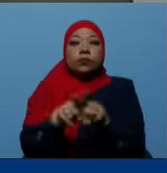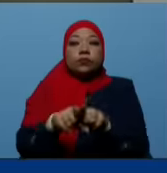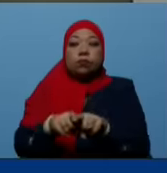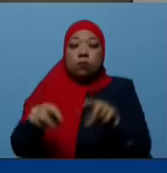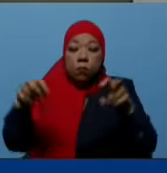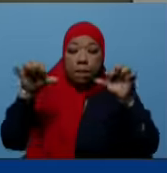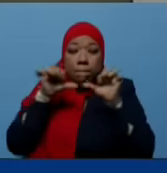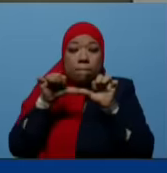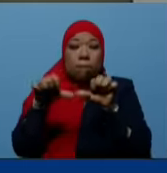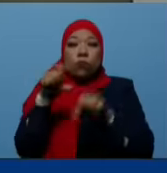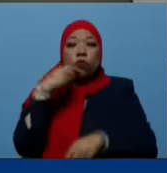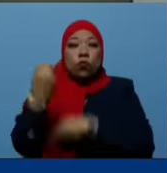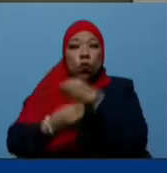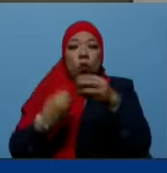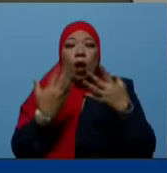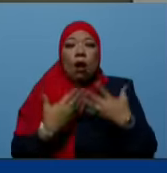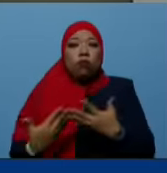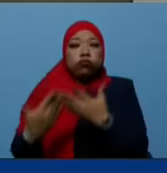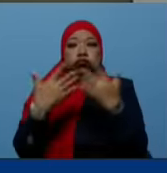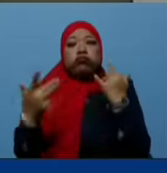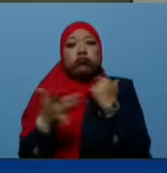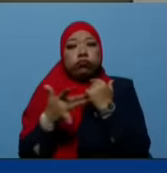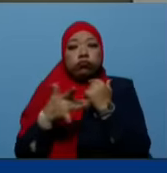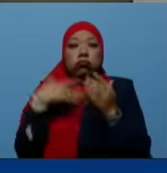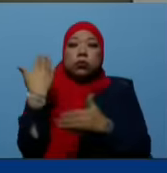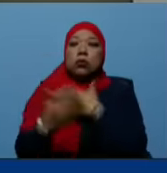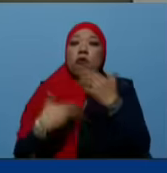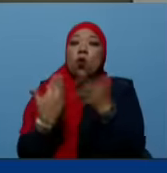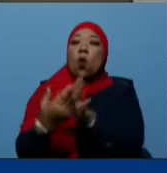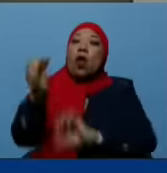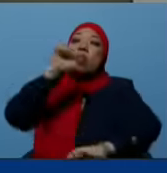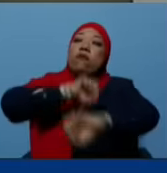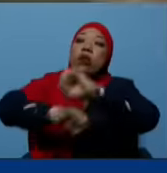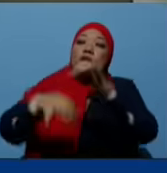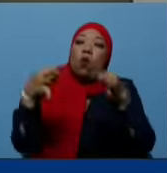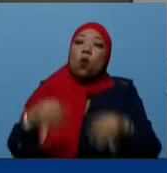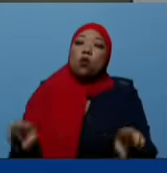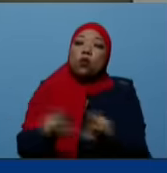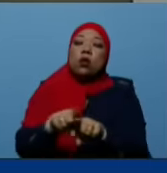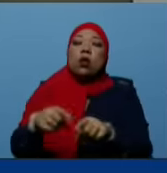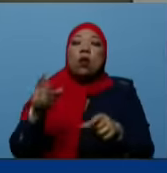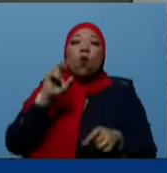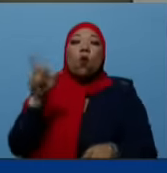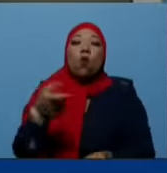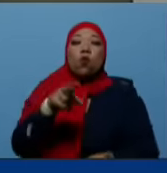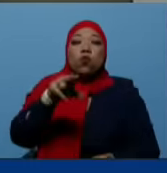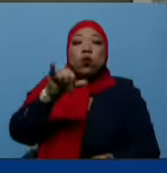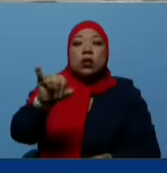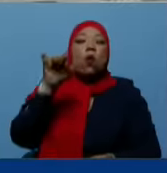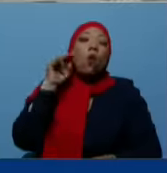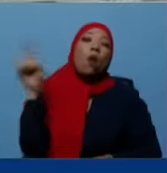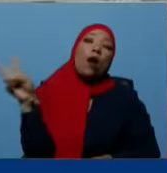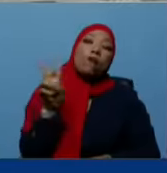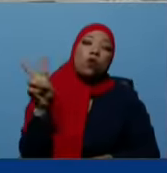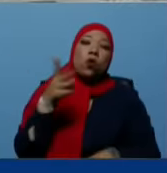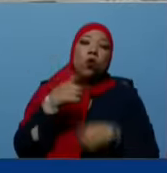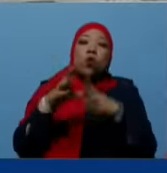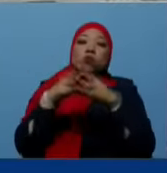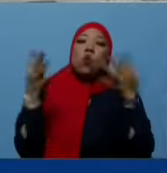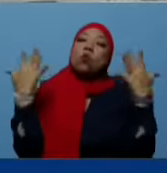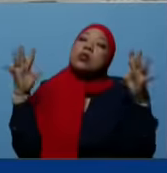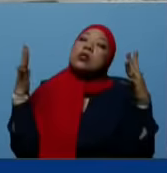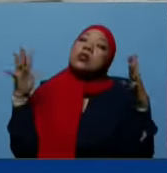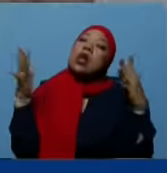invirtió y que se establecieron han defendido y preservado Guri para el país y para el